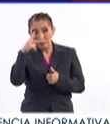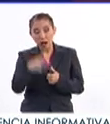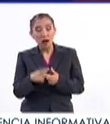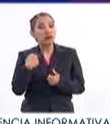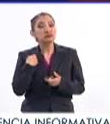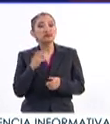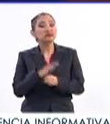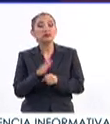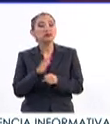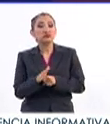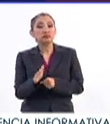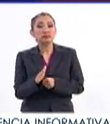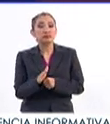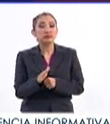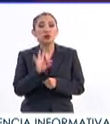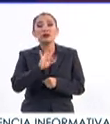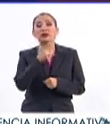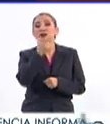país,